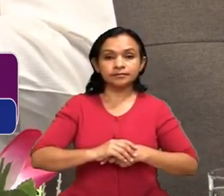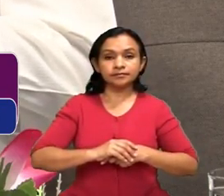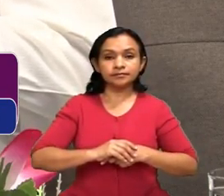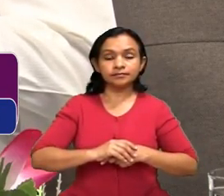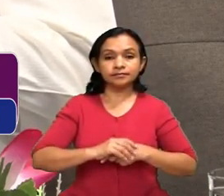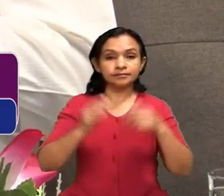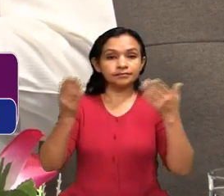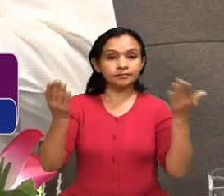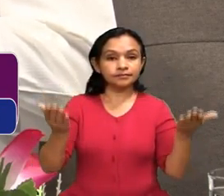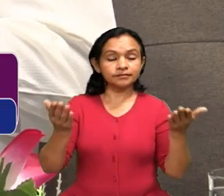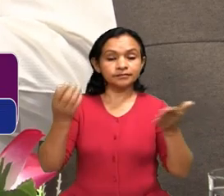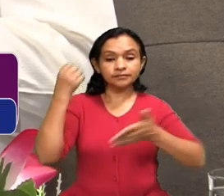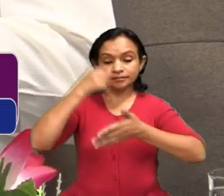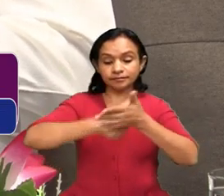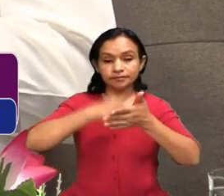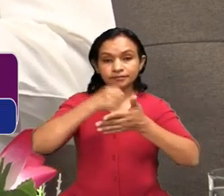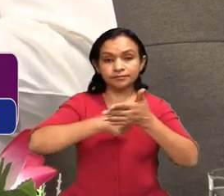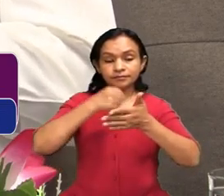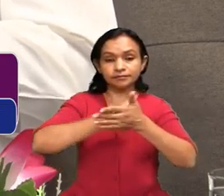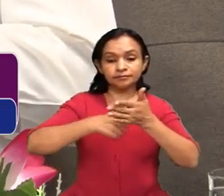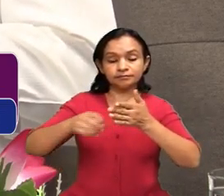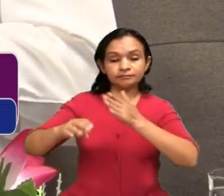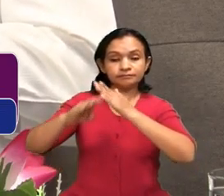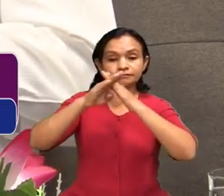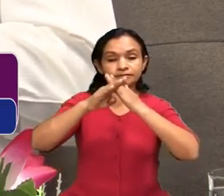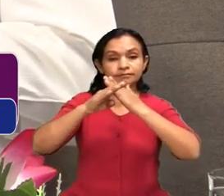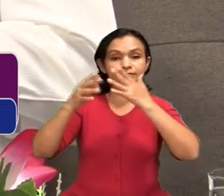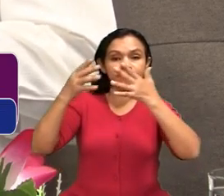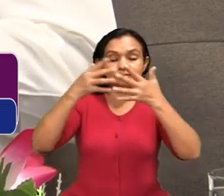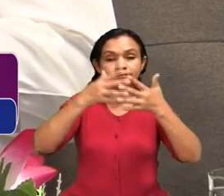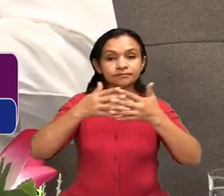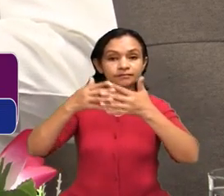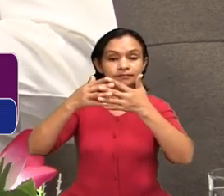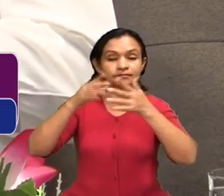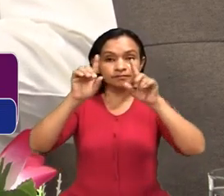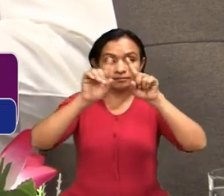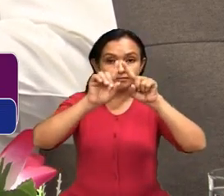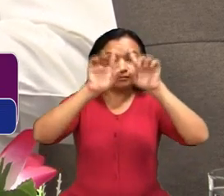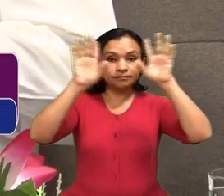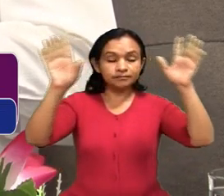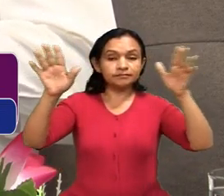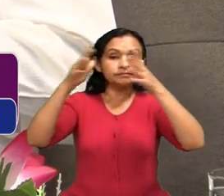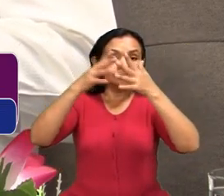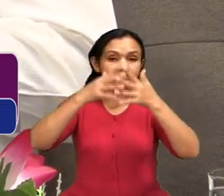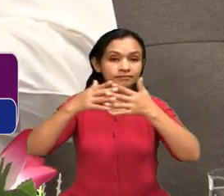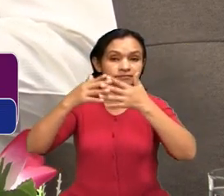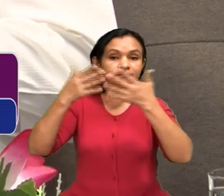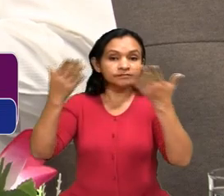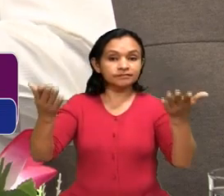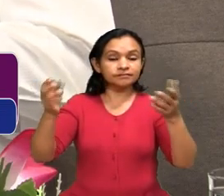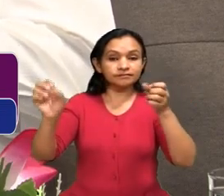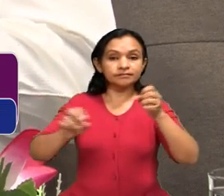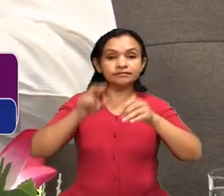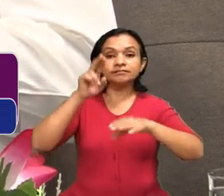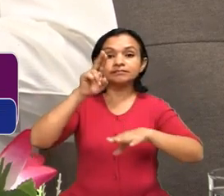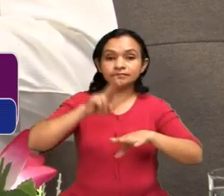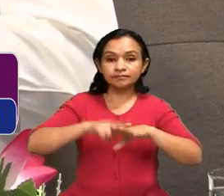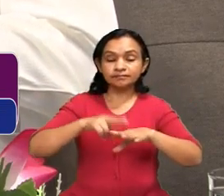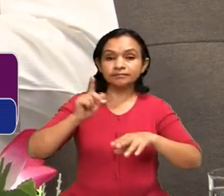Y una lucha antiimperialista. Okay. Claramente antiimperialista, nacionalista.